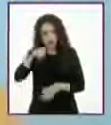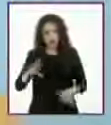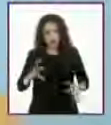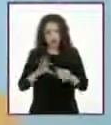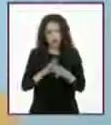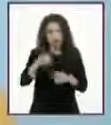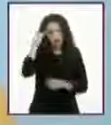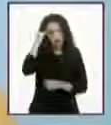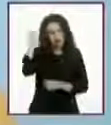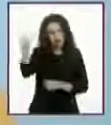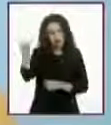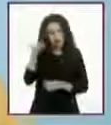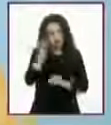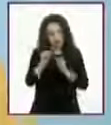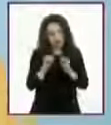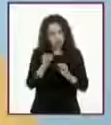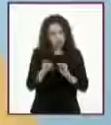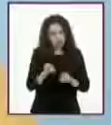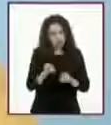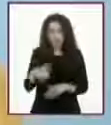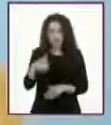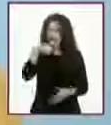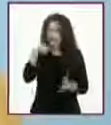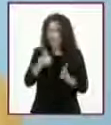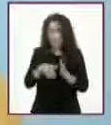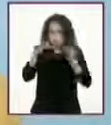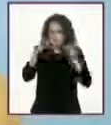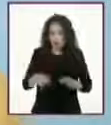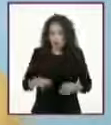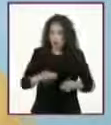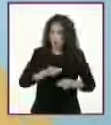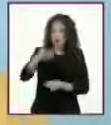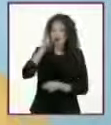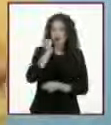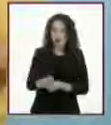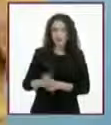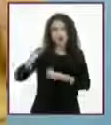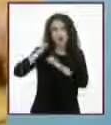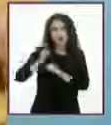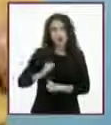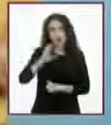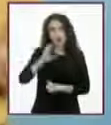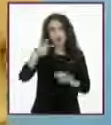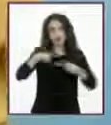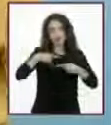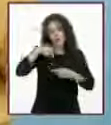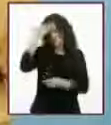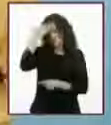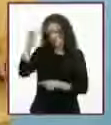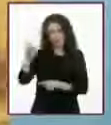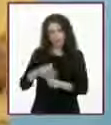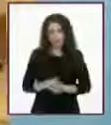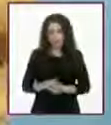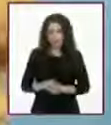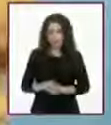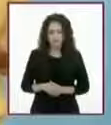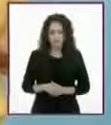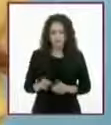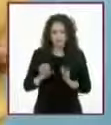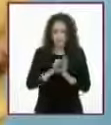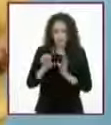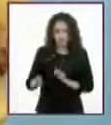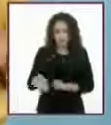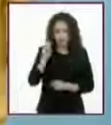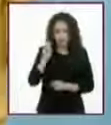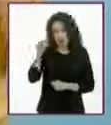Las cartas formales van dirigidas a una autoridad o a personas que no conocemos. Por ejemplo, al personal de una dependencia o al jefe de